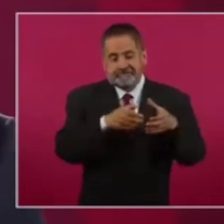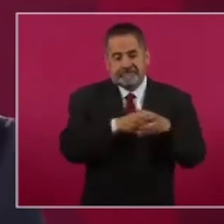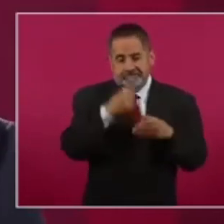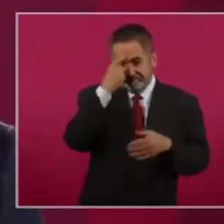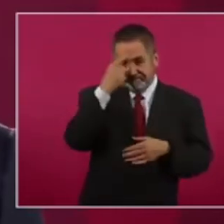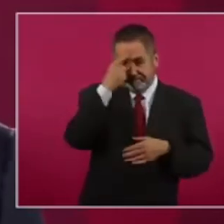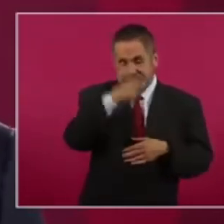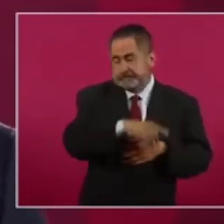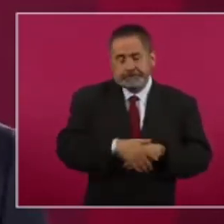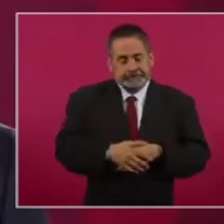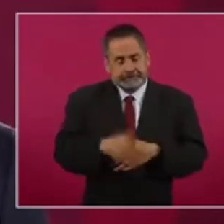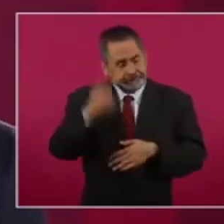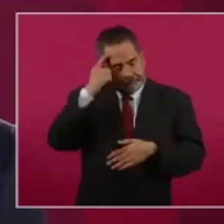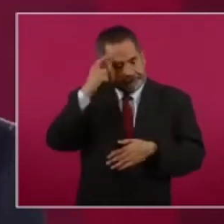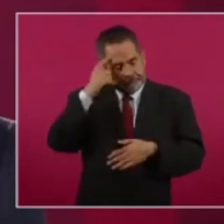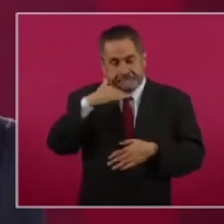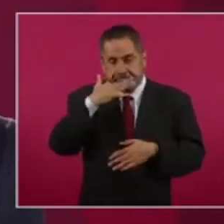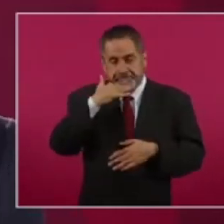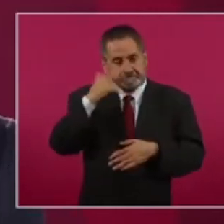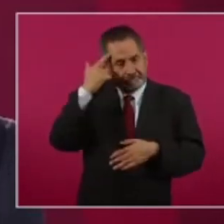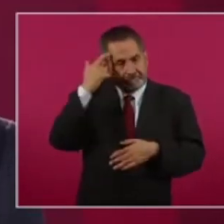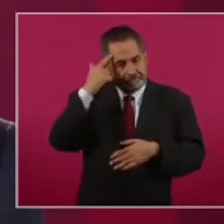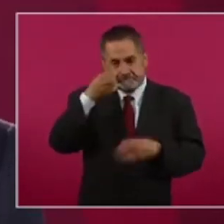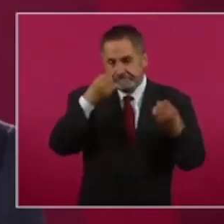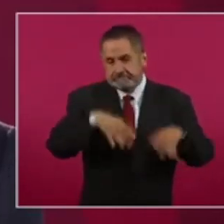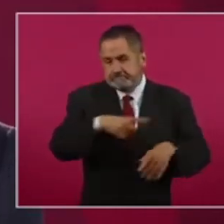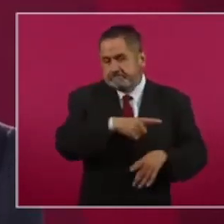muy echada a perder,